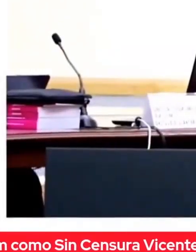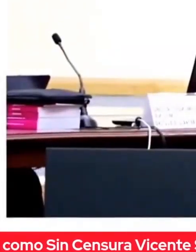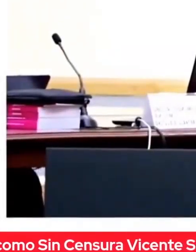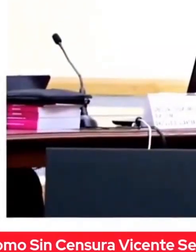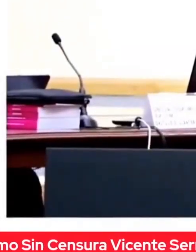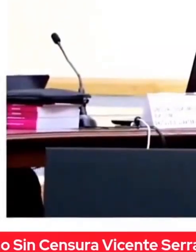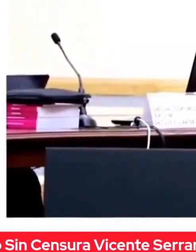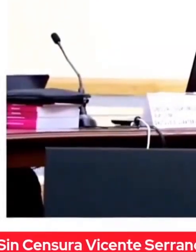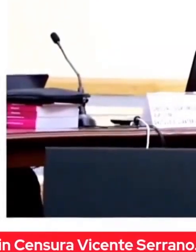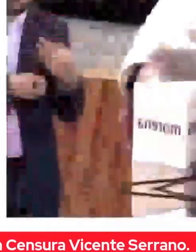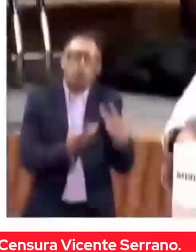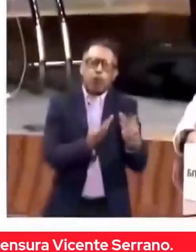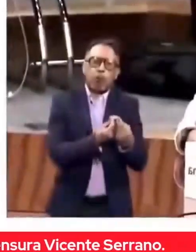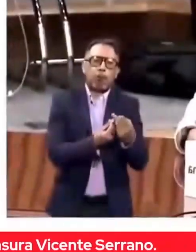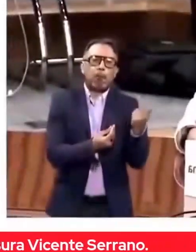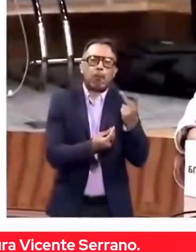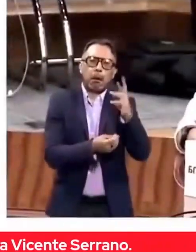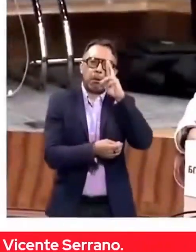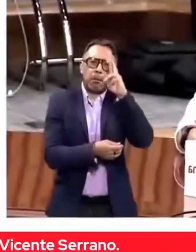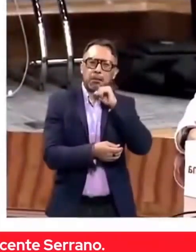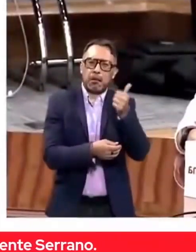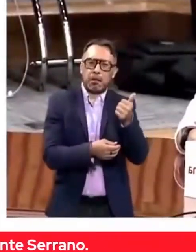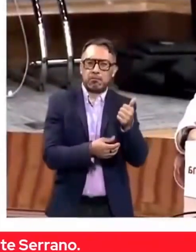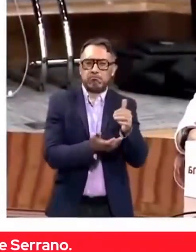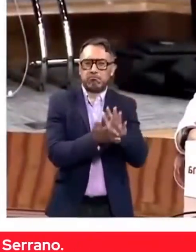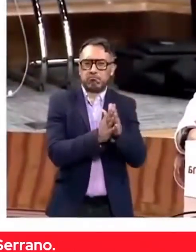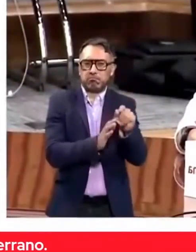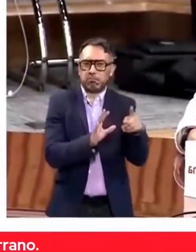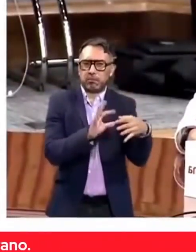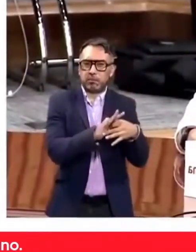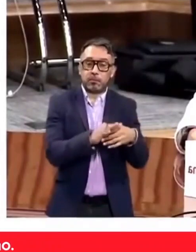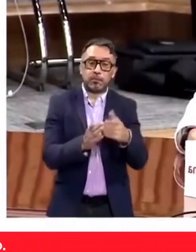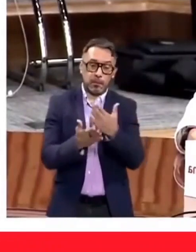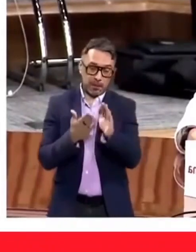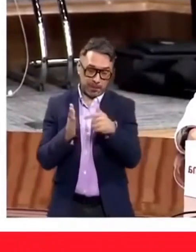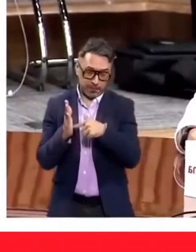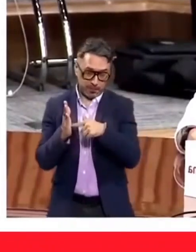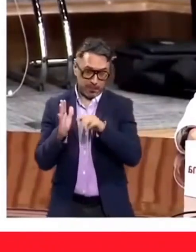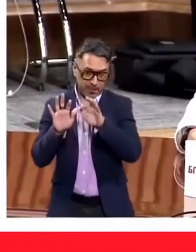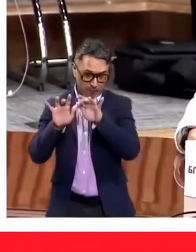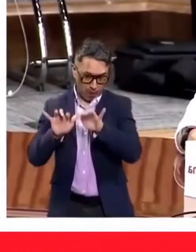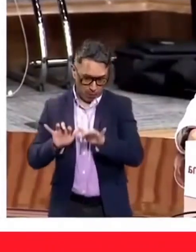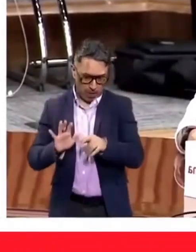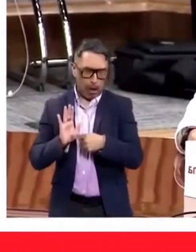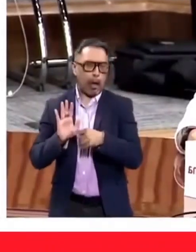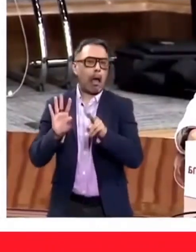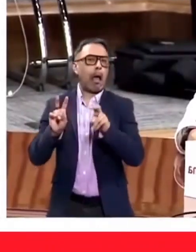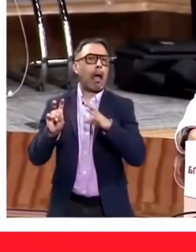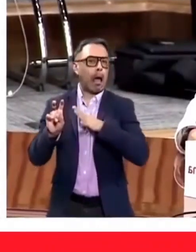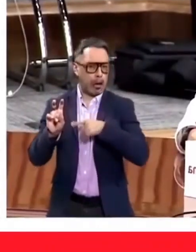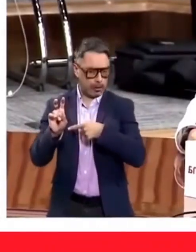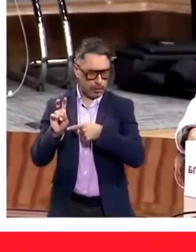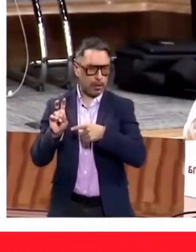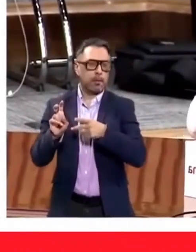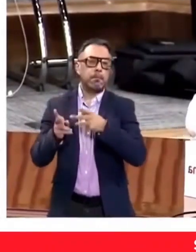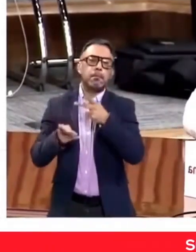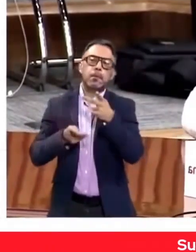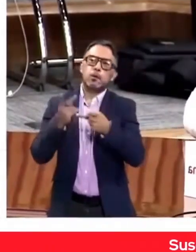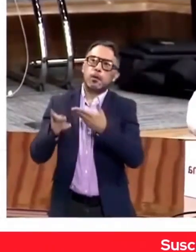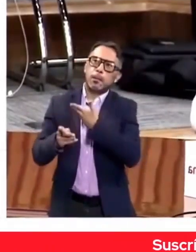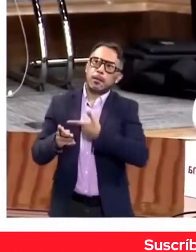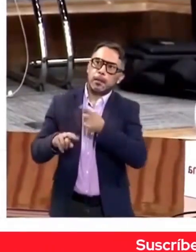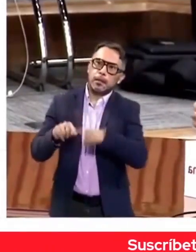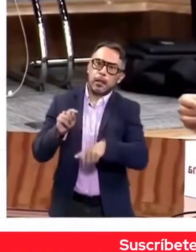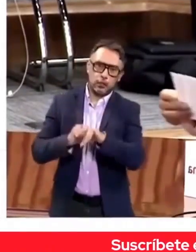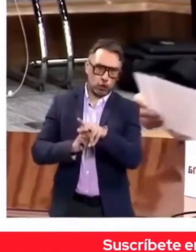en esa boda aún y cuando el informe sí refiere sobre el proceso de revocación de mandato nada se dice sobre la